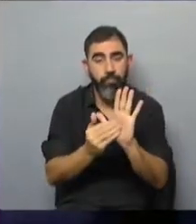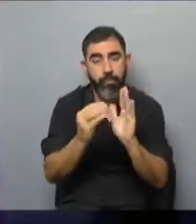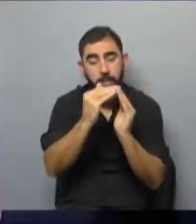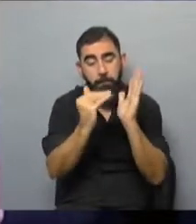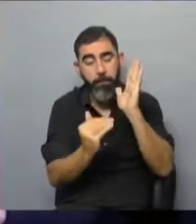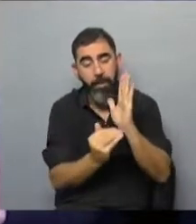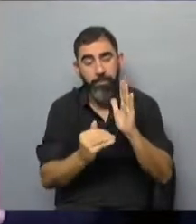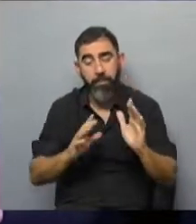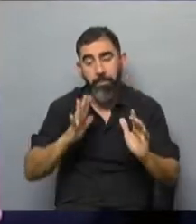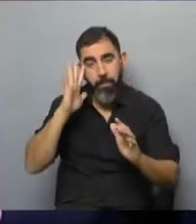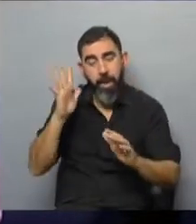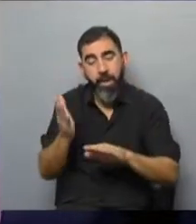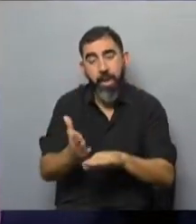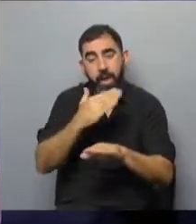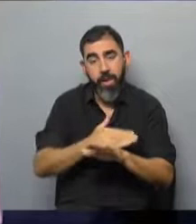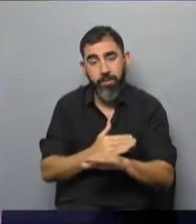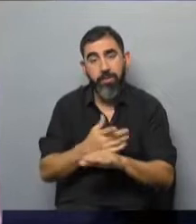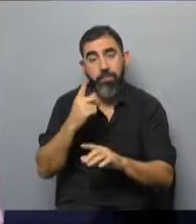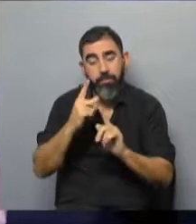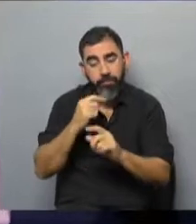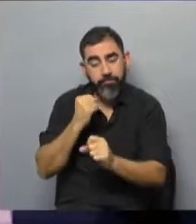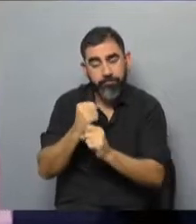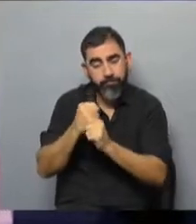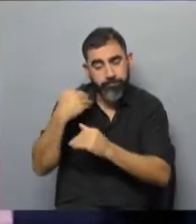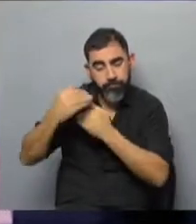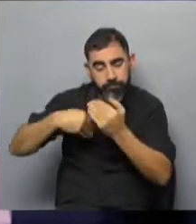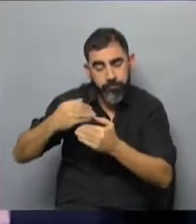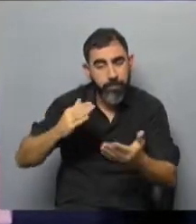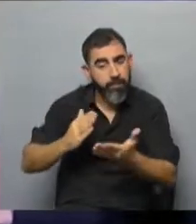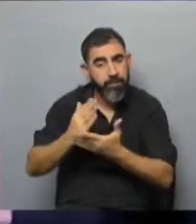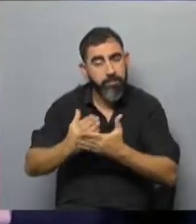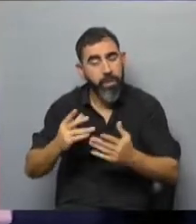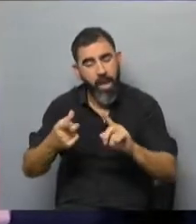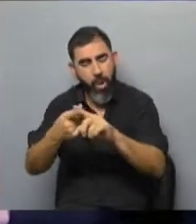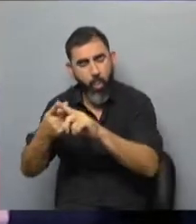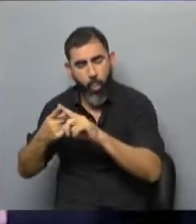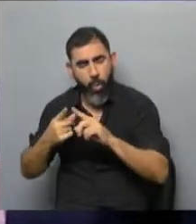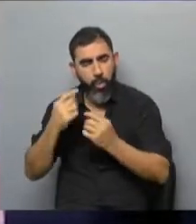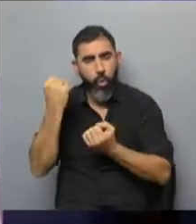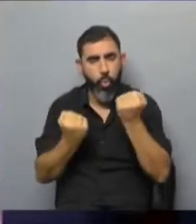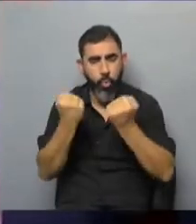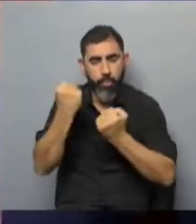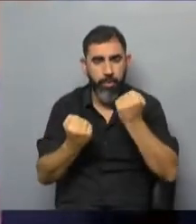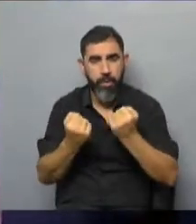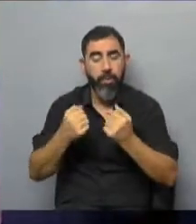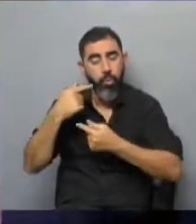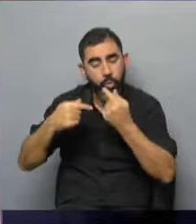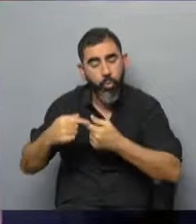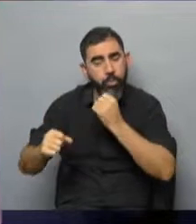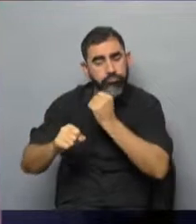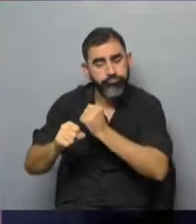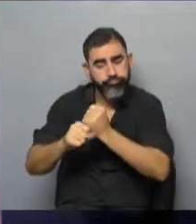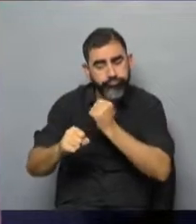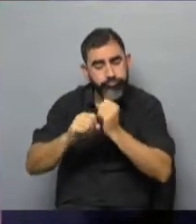debajo de las expectativas, pero insisto, hay que trabajar, lo hemos hecho y siempre nos hemos puesto de acuerdo con Economía. Hay que seguir trabajando en